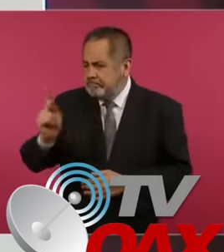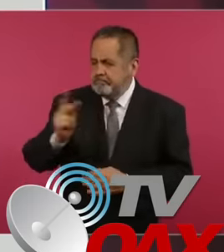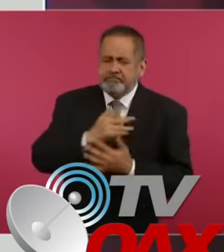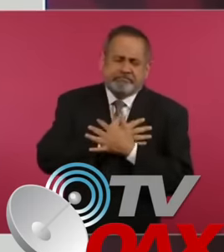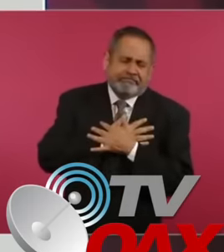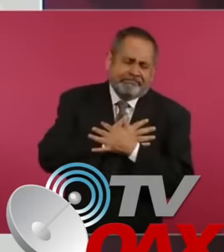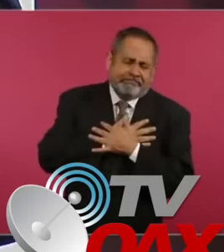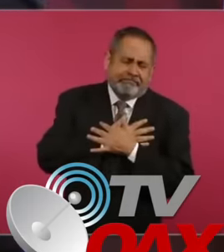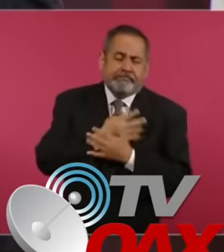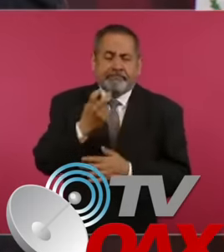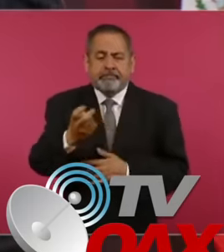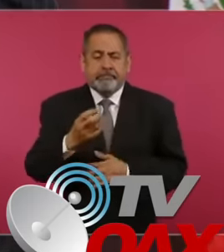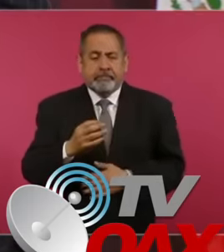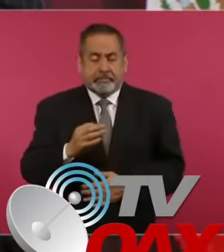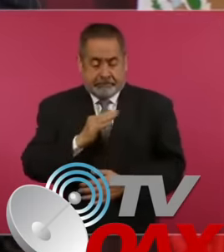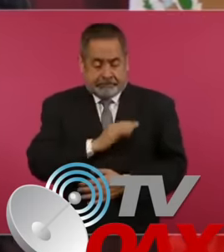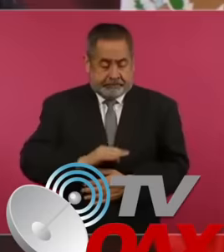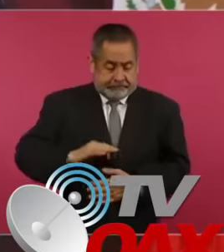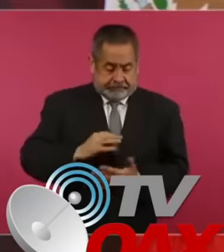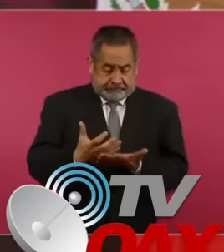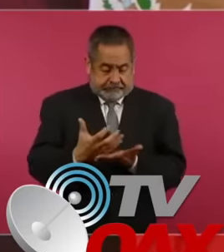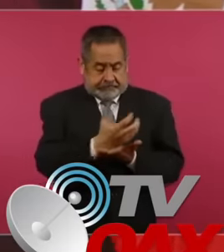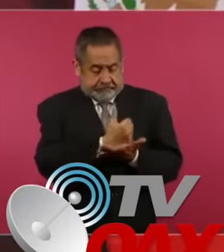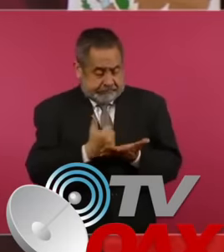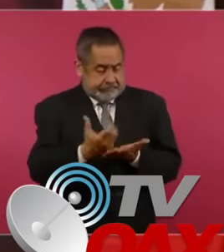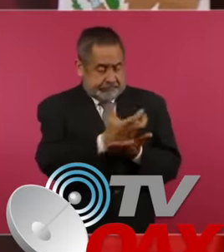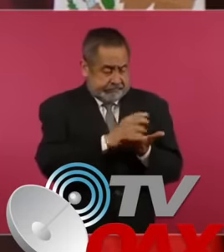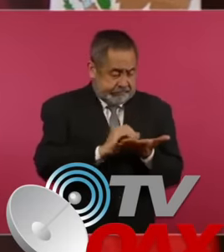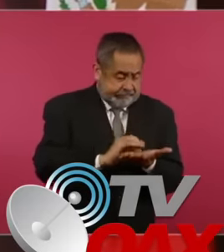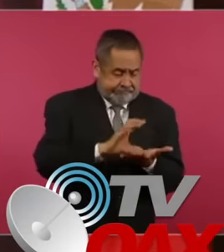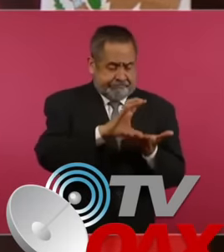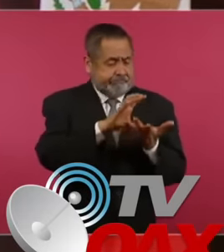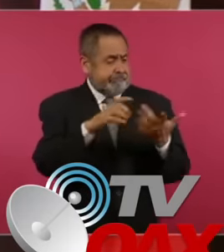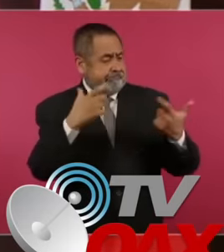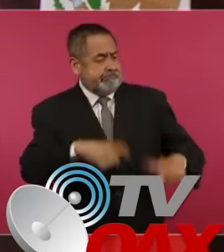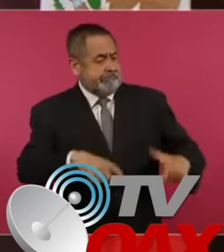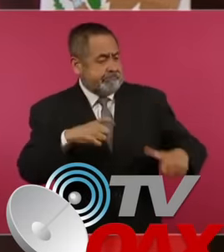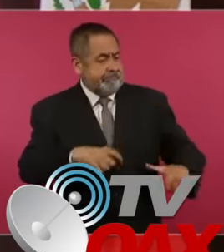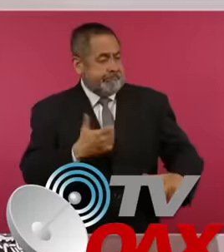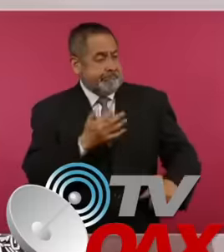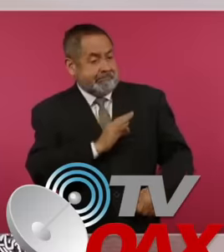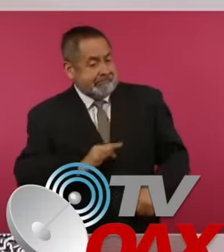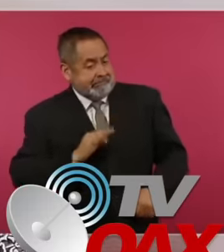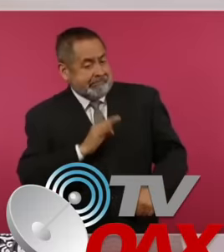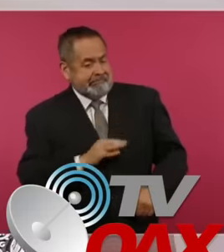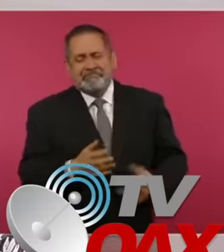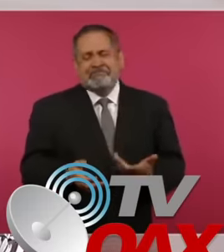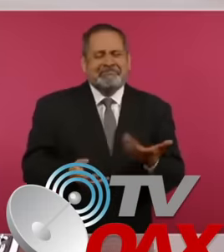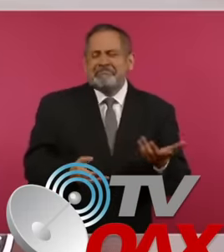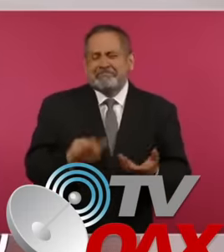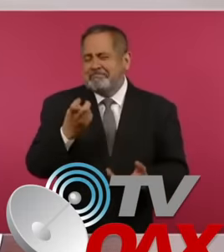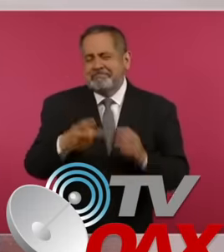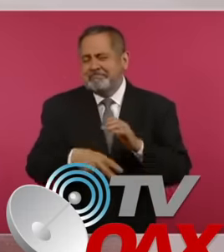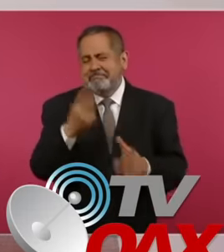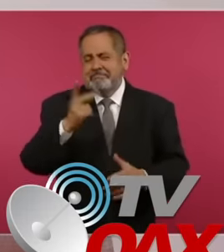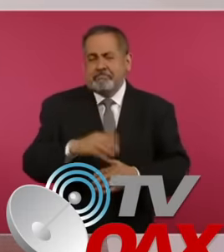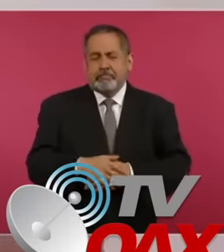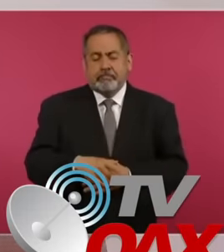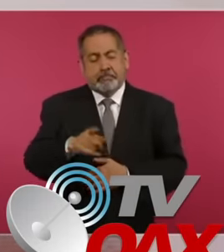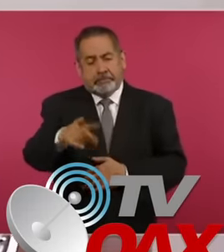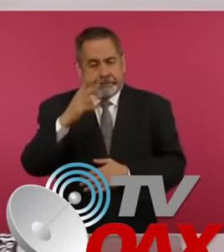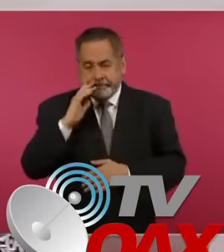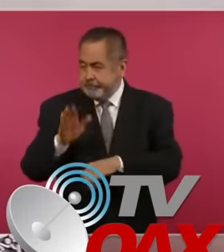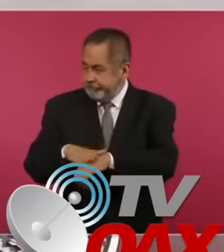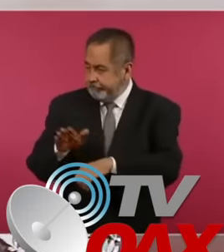la felicidad no es acumular bienes materiales. A ver si consigues. Beatriz tiene